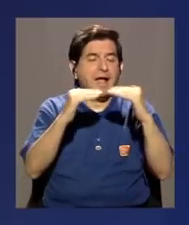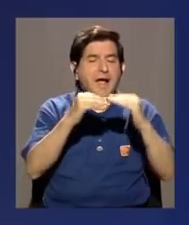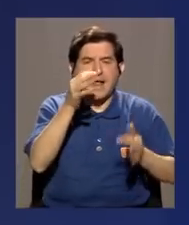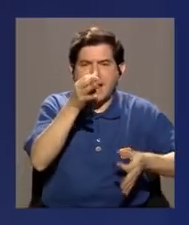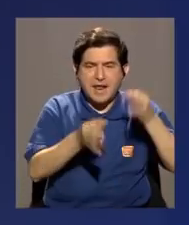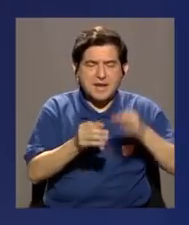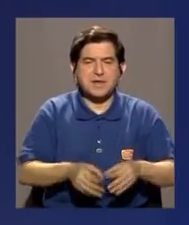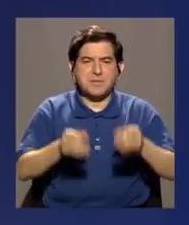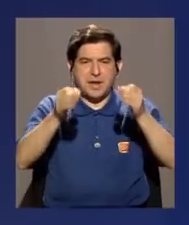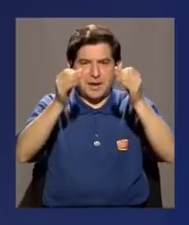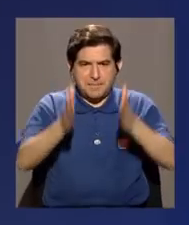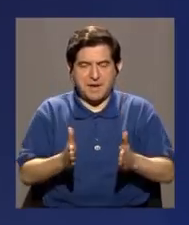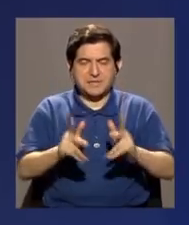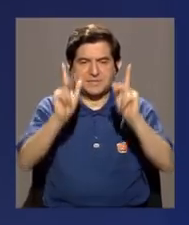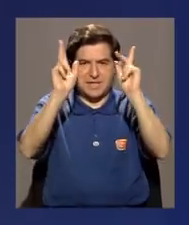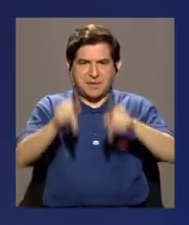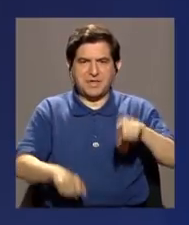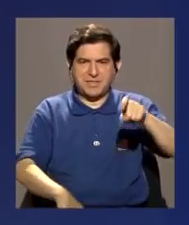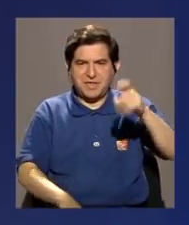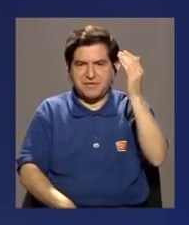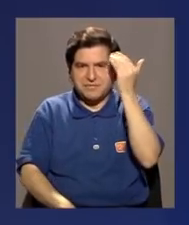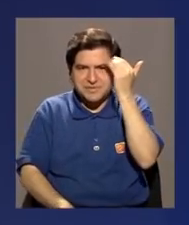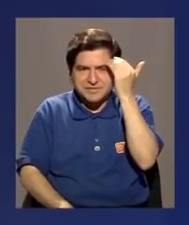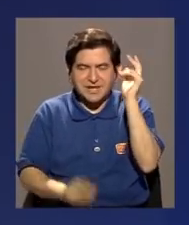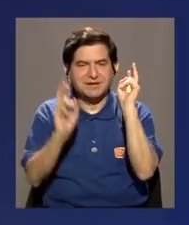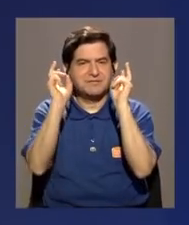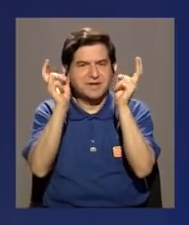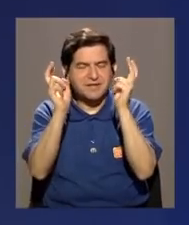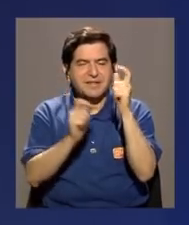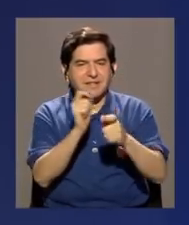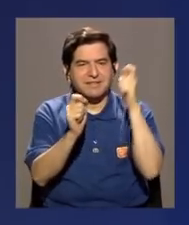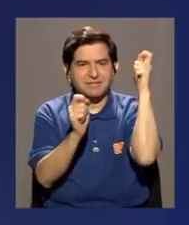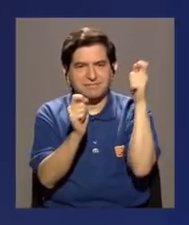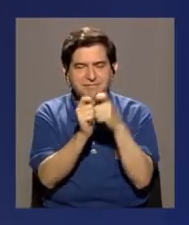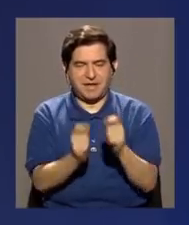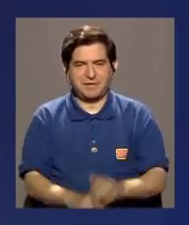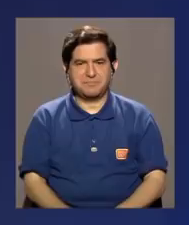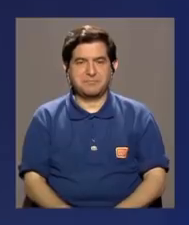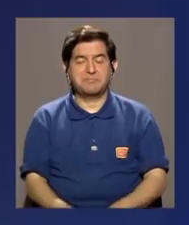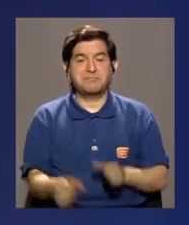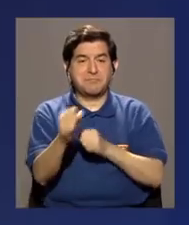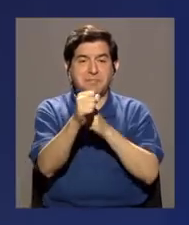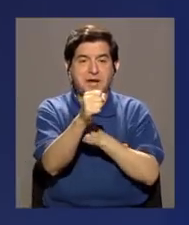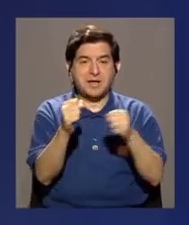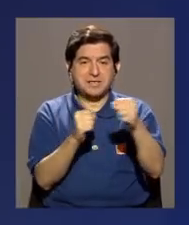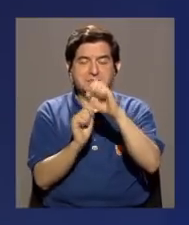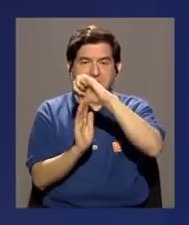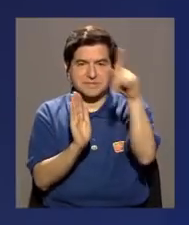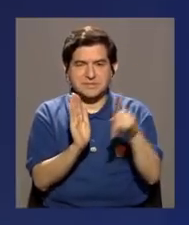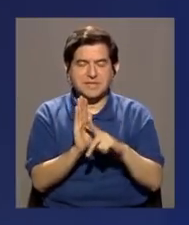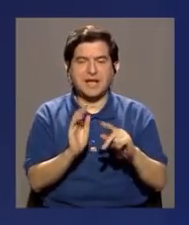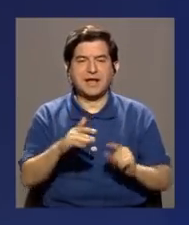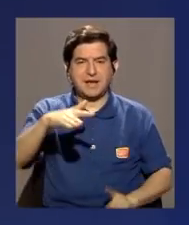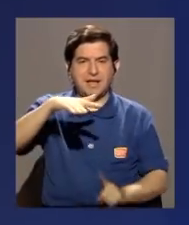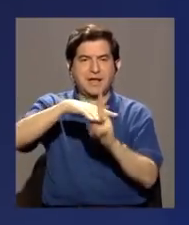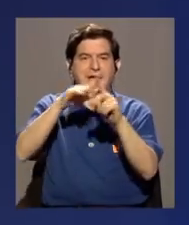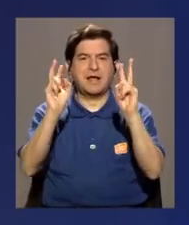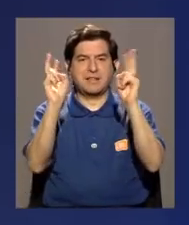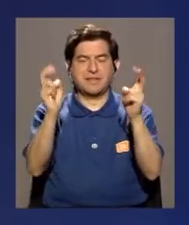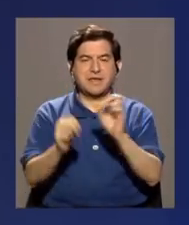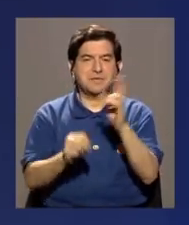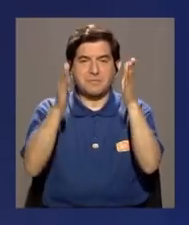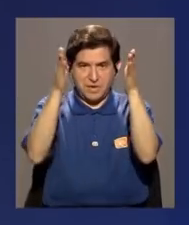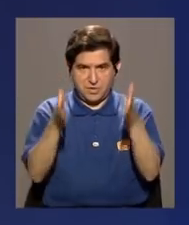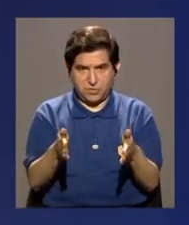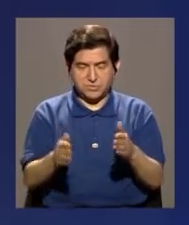quien llega a ser un magistrado la persona que debería de saber más sobre un tema en específico y cuando sala constitucional llega a un tema que